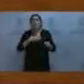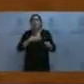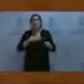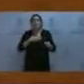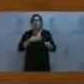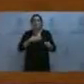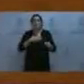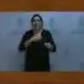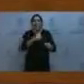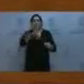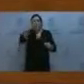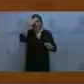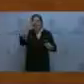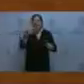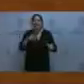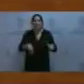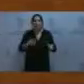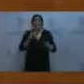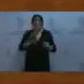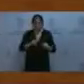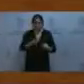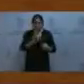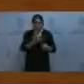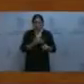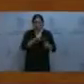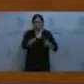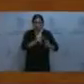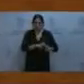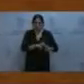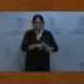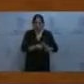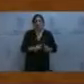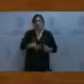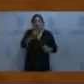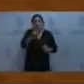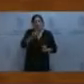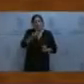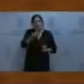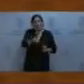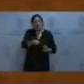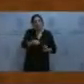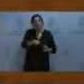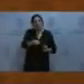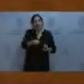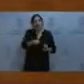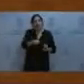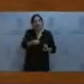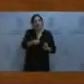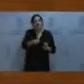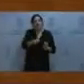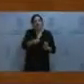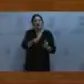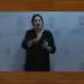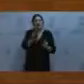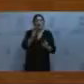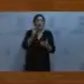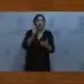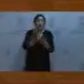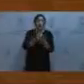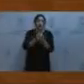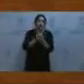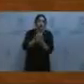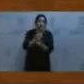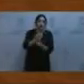A nombre de quién está. Y además, encima de eso, tiene una cláusula de indemnizatoria muy